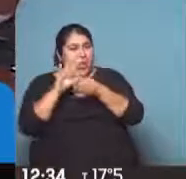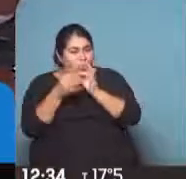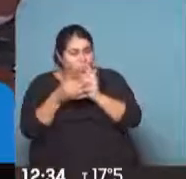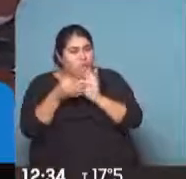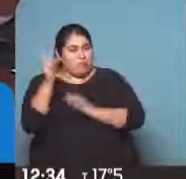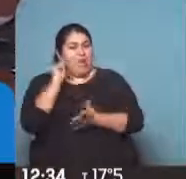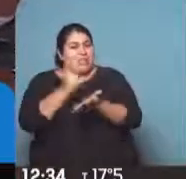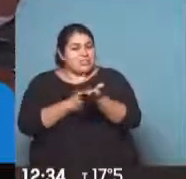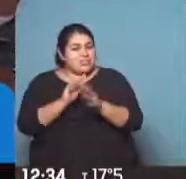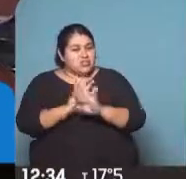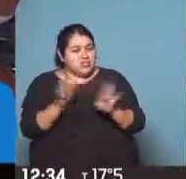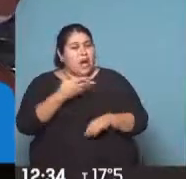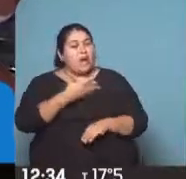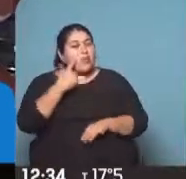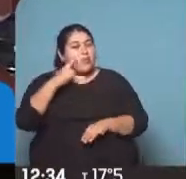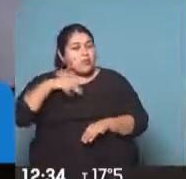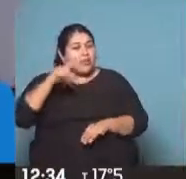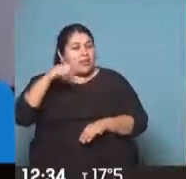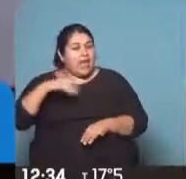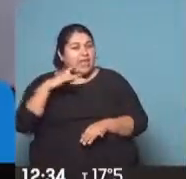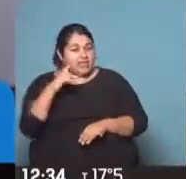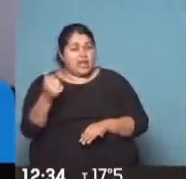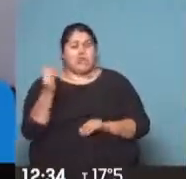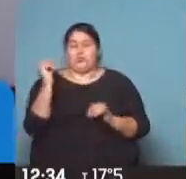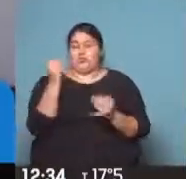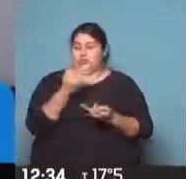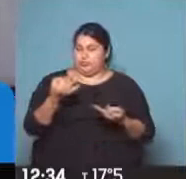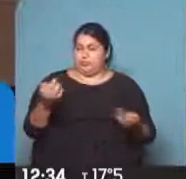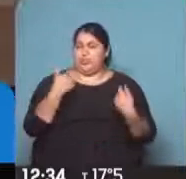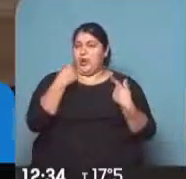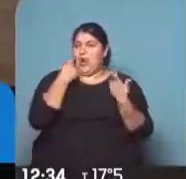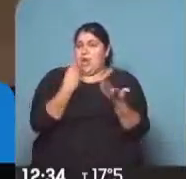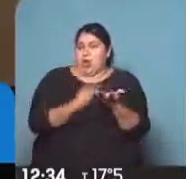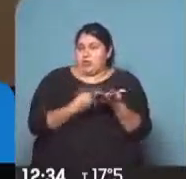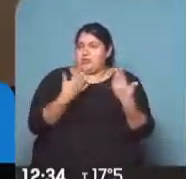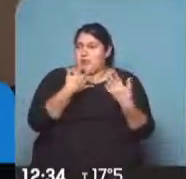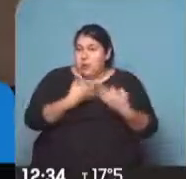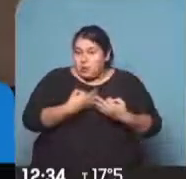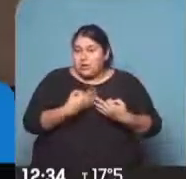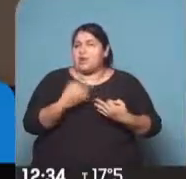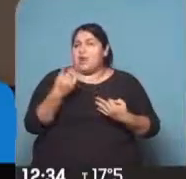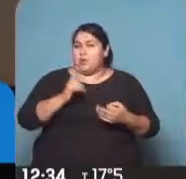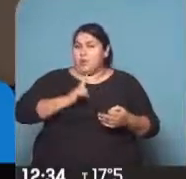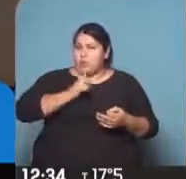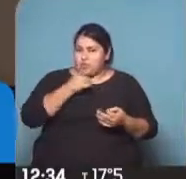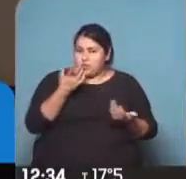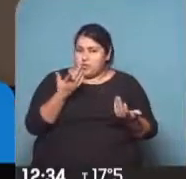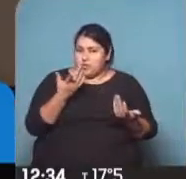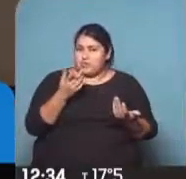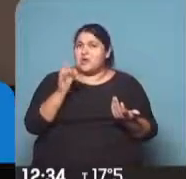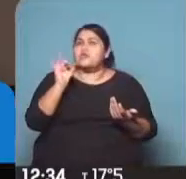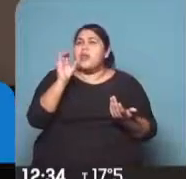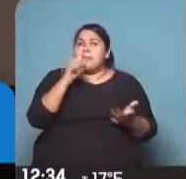finlandia exactamente recibimos una excelente noticia porque es un reconocimiento la verdad que de mucho prestigio no sólo para el